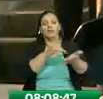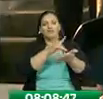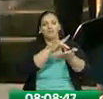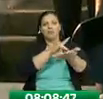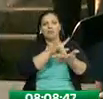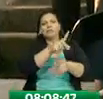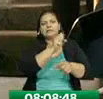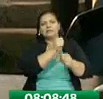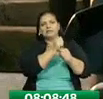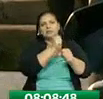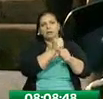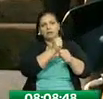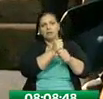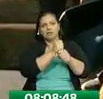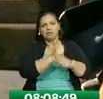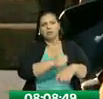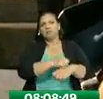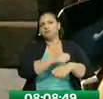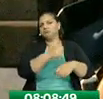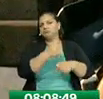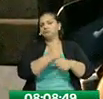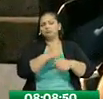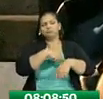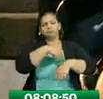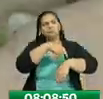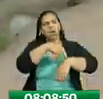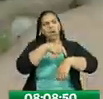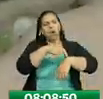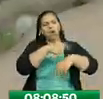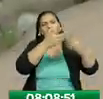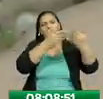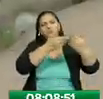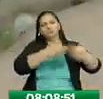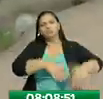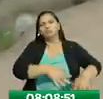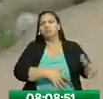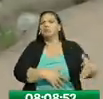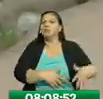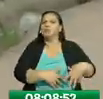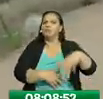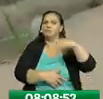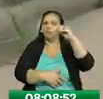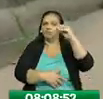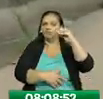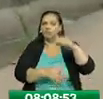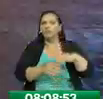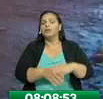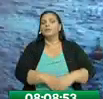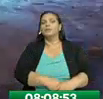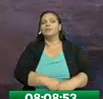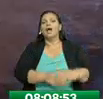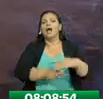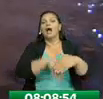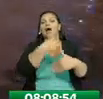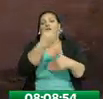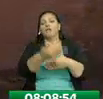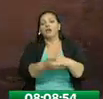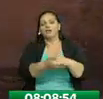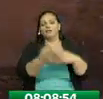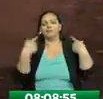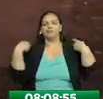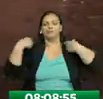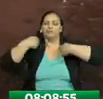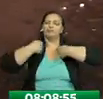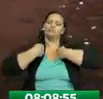Una vez que terminó su jornada, llegó a esta despensa ubicada en los exteriores del centro carcelario. Aquí fue a retirar una mochila